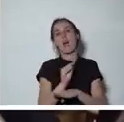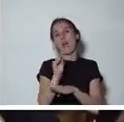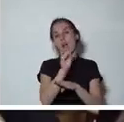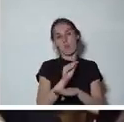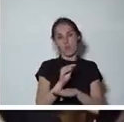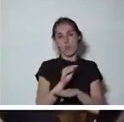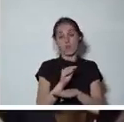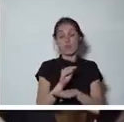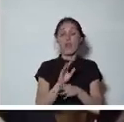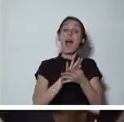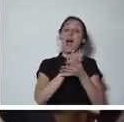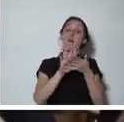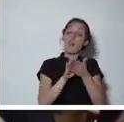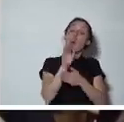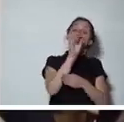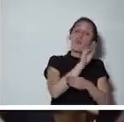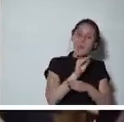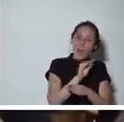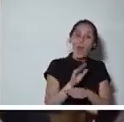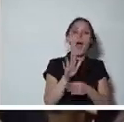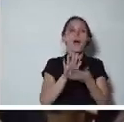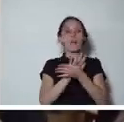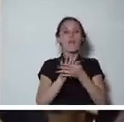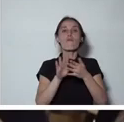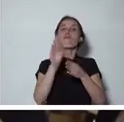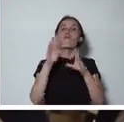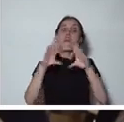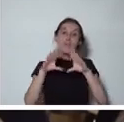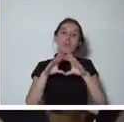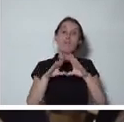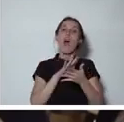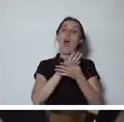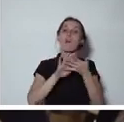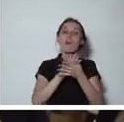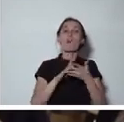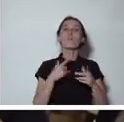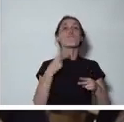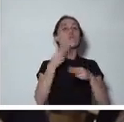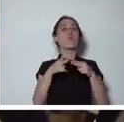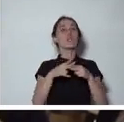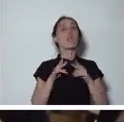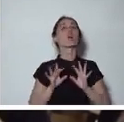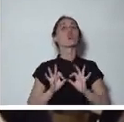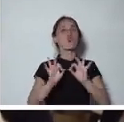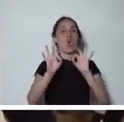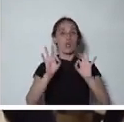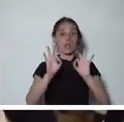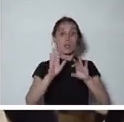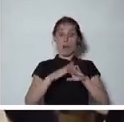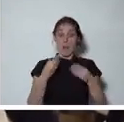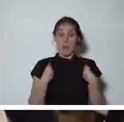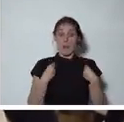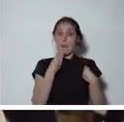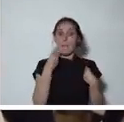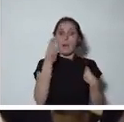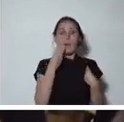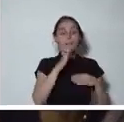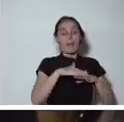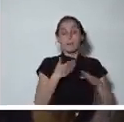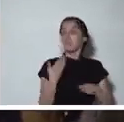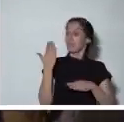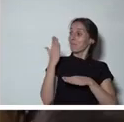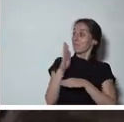feminismo y hablando de políticas concretas que mejoran la vida concreta de la gente para mí es una alegría poder presentar a